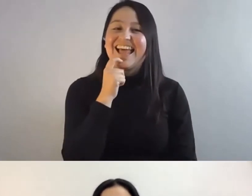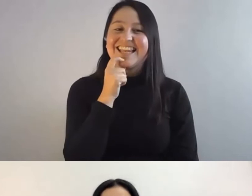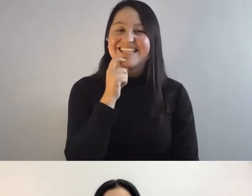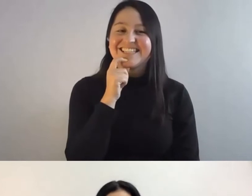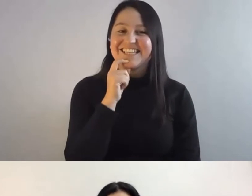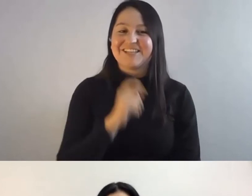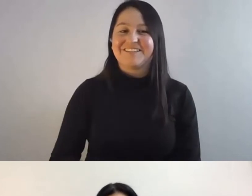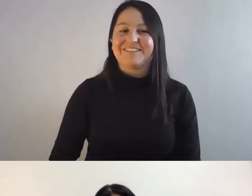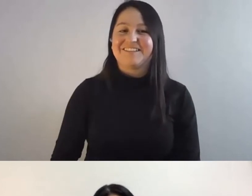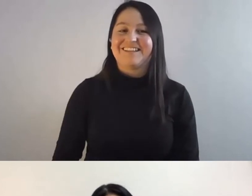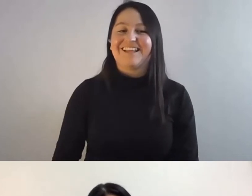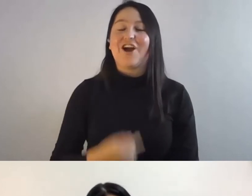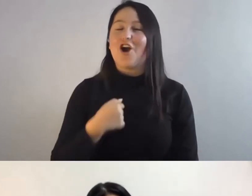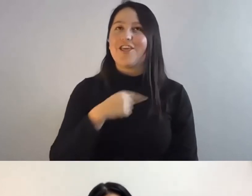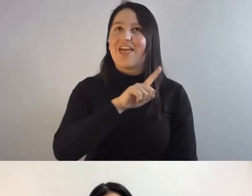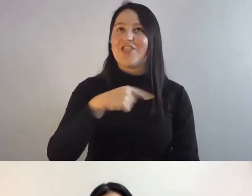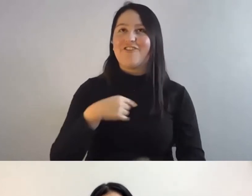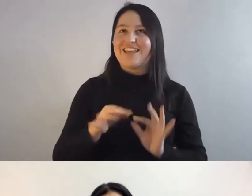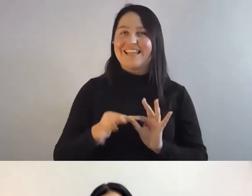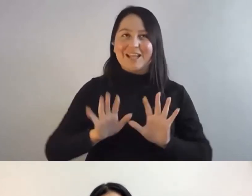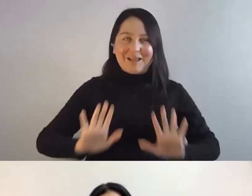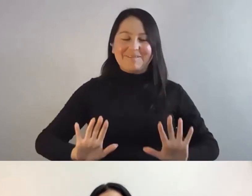No estoy hoy de intérprete.